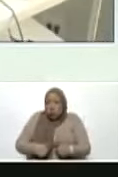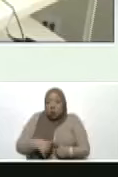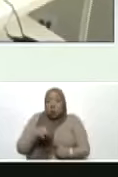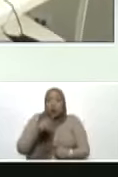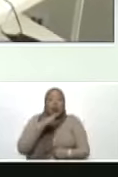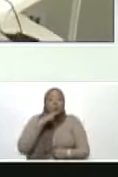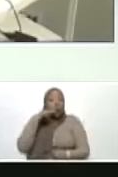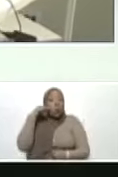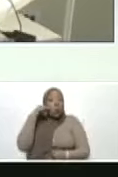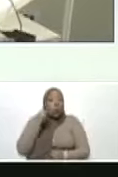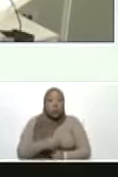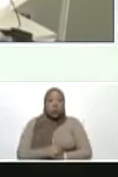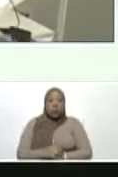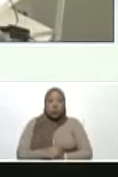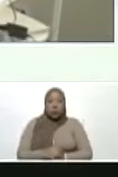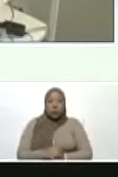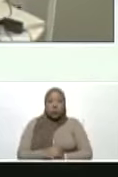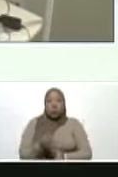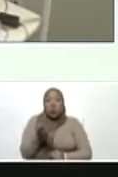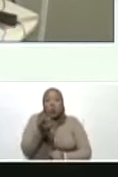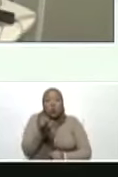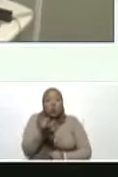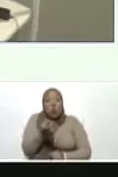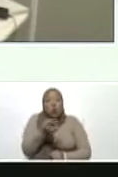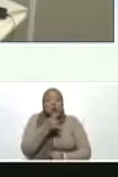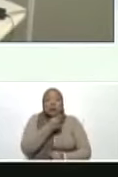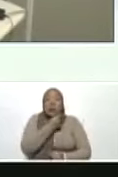caries? Un dolor de muela.